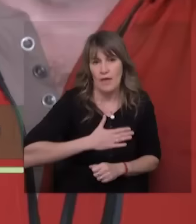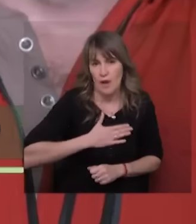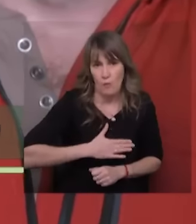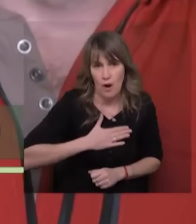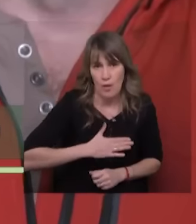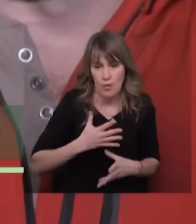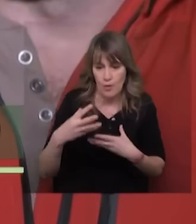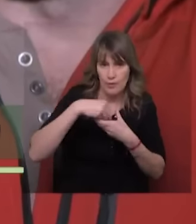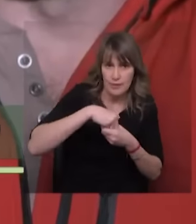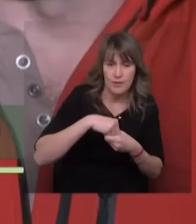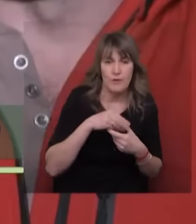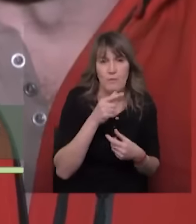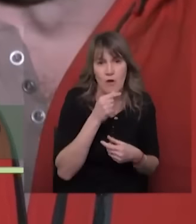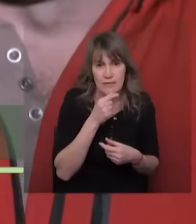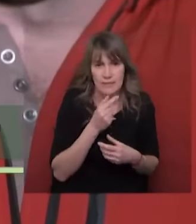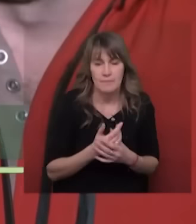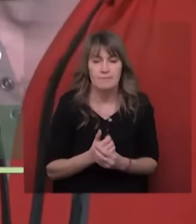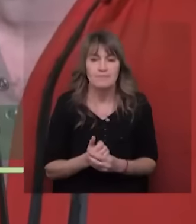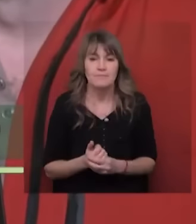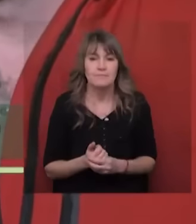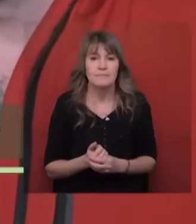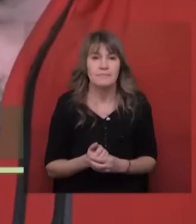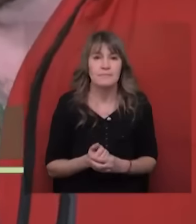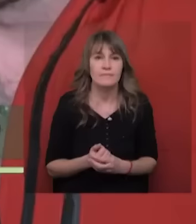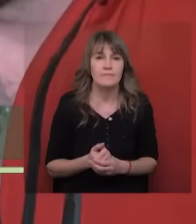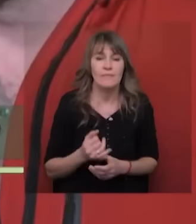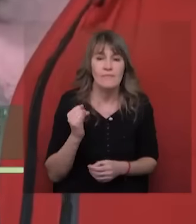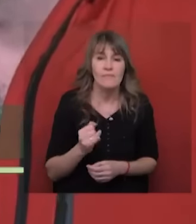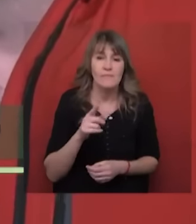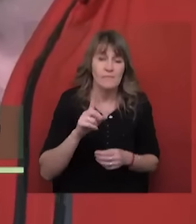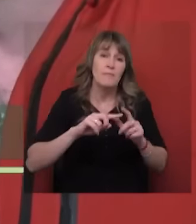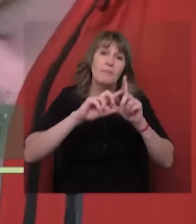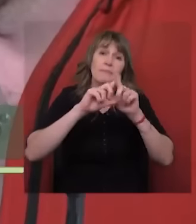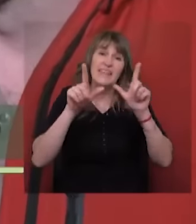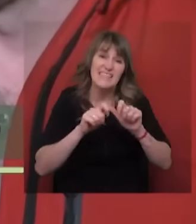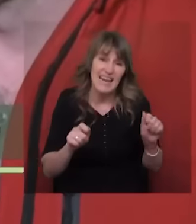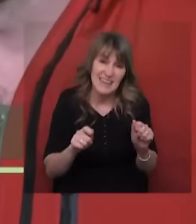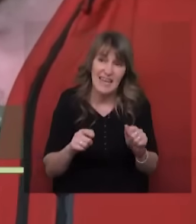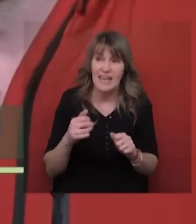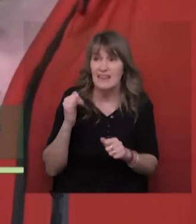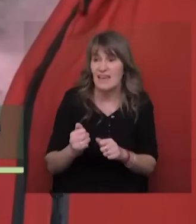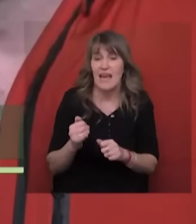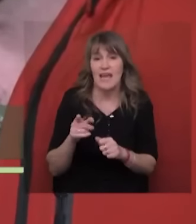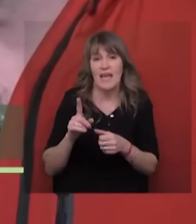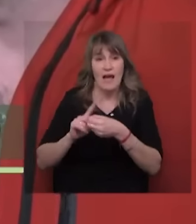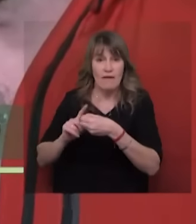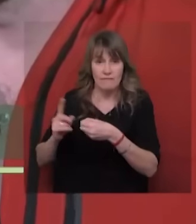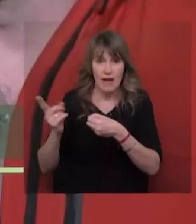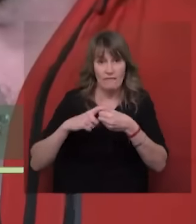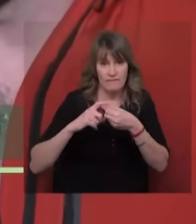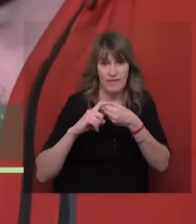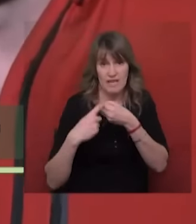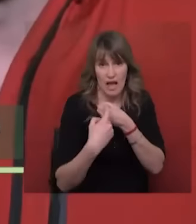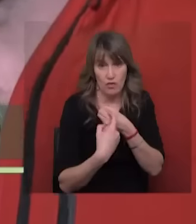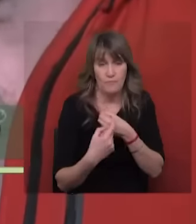policía más allá de lo que lo que fue el comunicado no bueno el pnt representa a sus afiliados lo que se trabaja ahora es en una